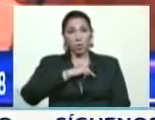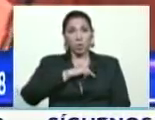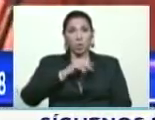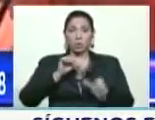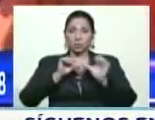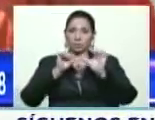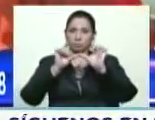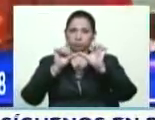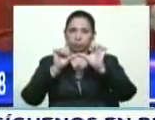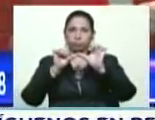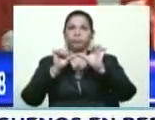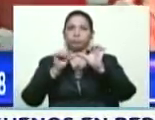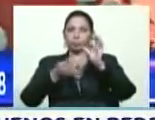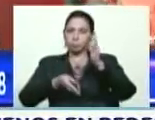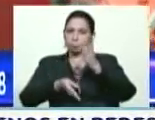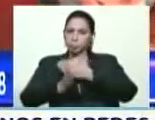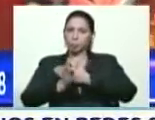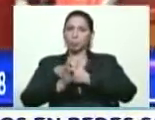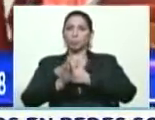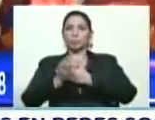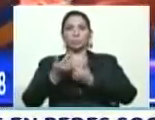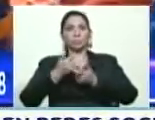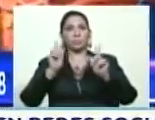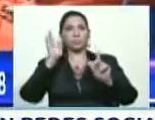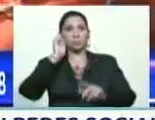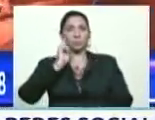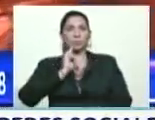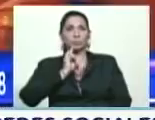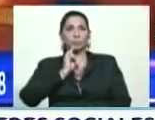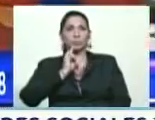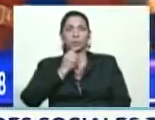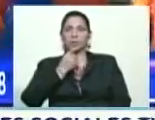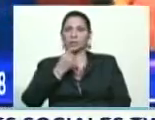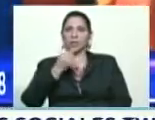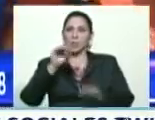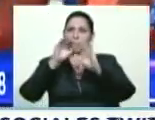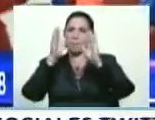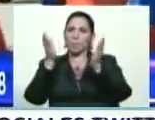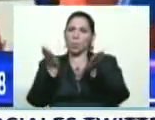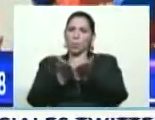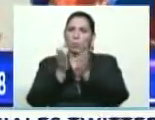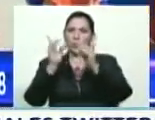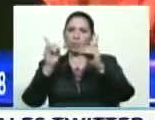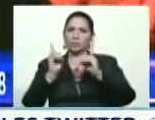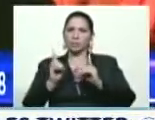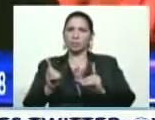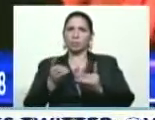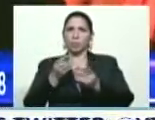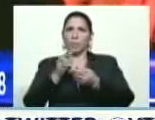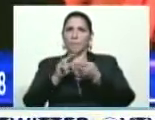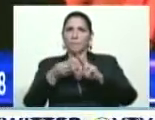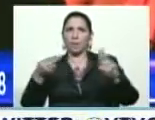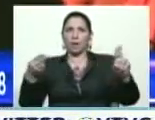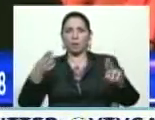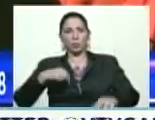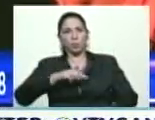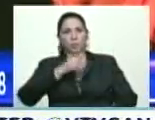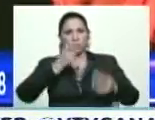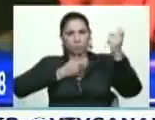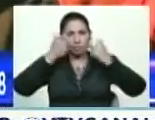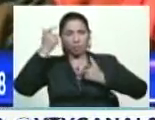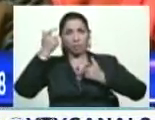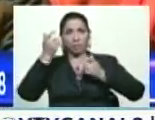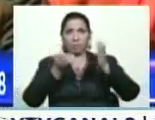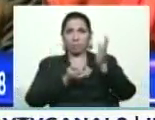de Simón Bolívar. Bolívar decía un mundo de equilibrio y de paz. Nuestro comandante Hugo